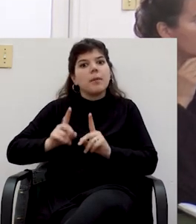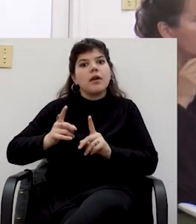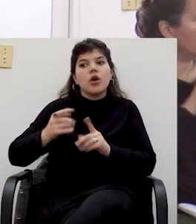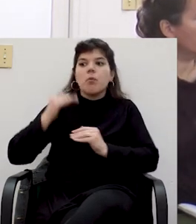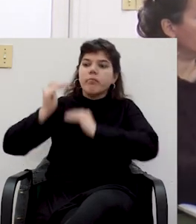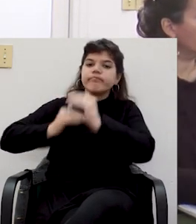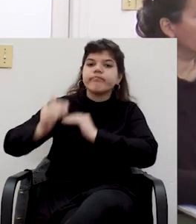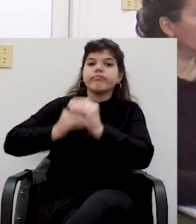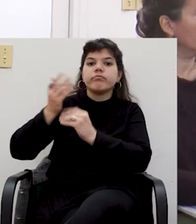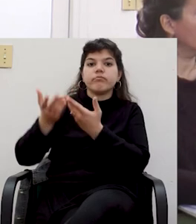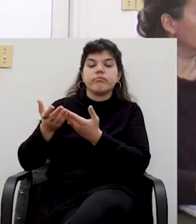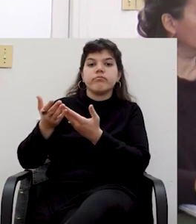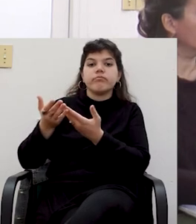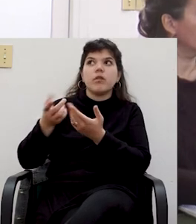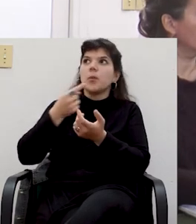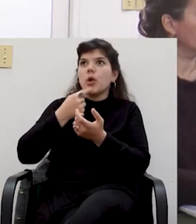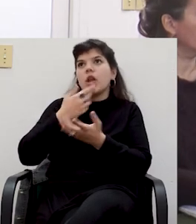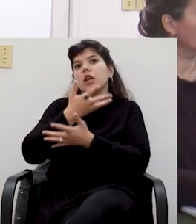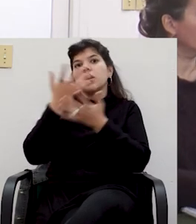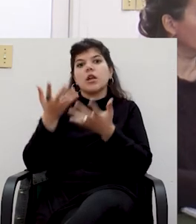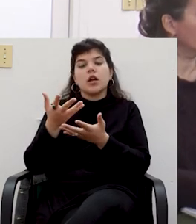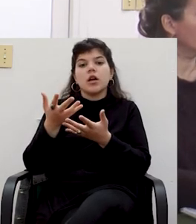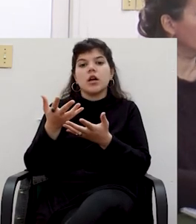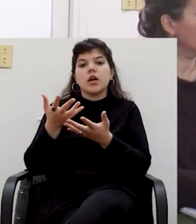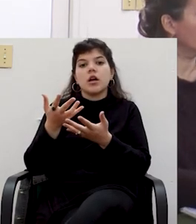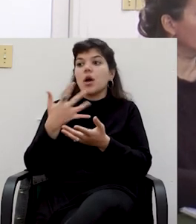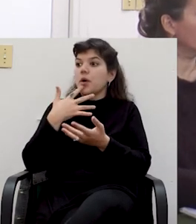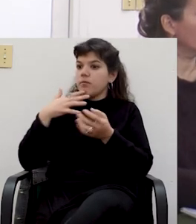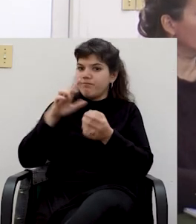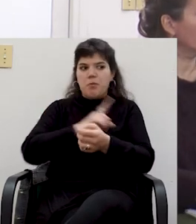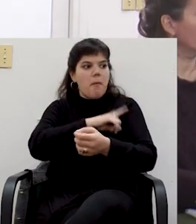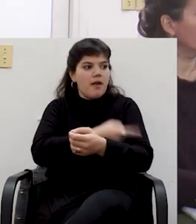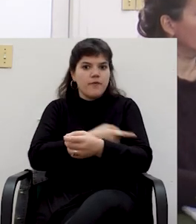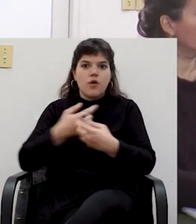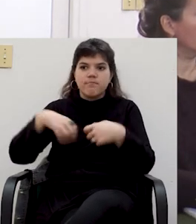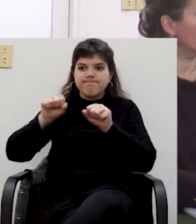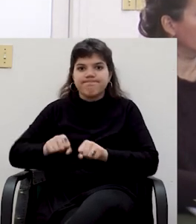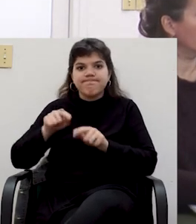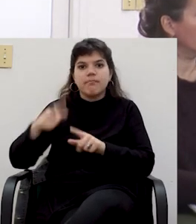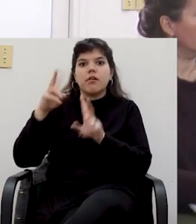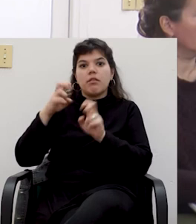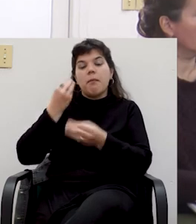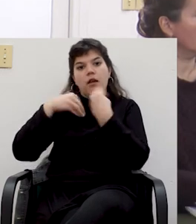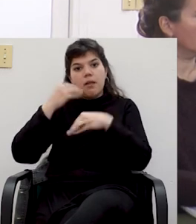con el desarrollo de políticas que fortalezcan una cultura alimentaria